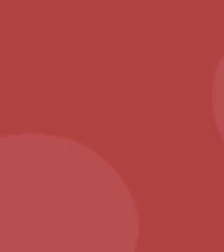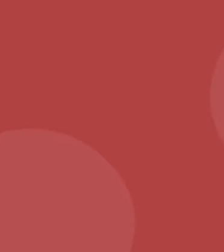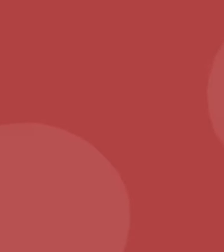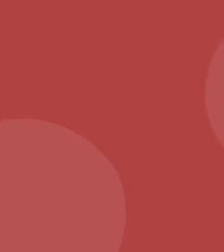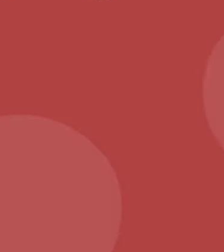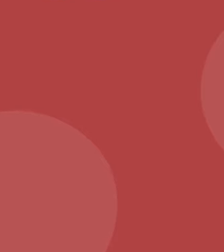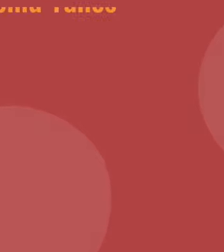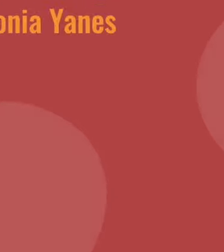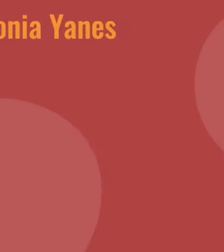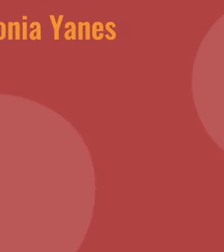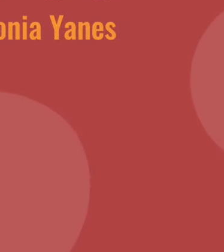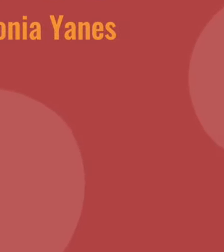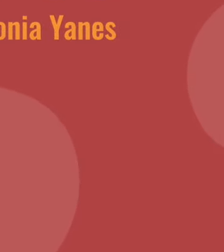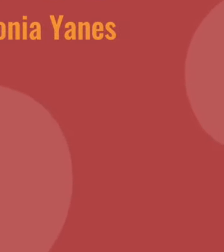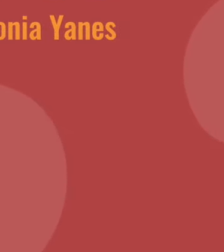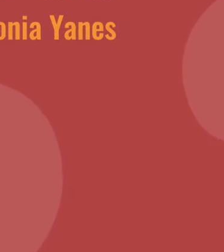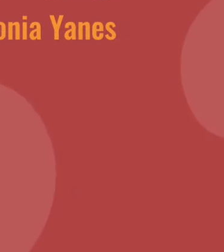hashtag persona.